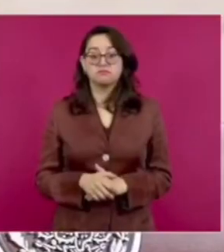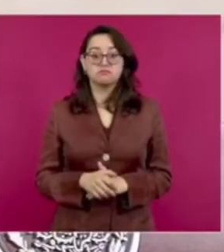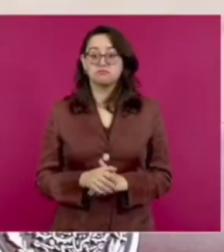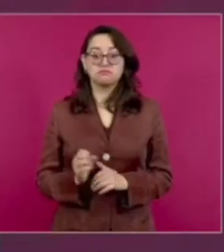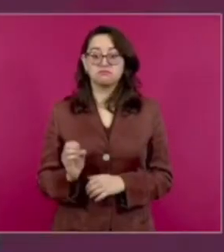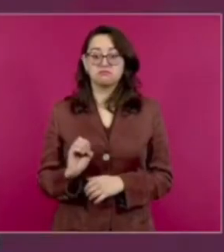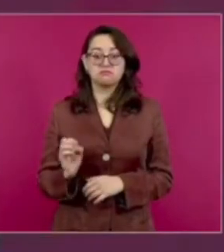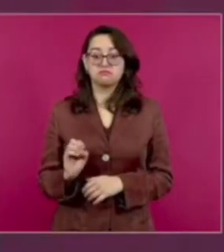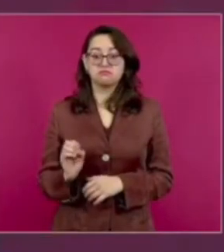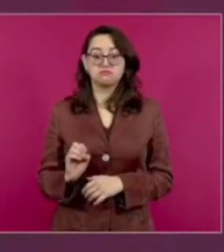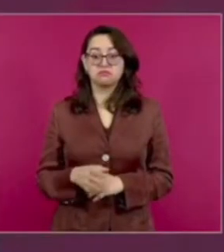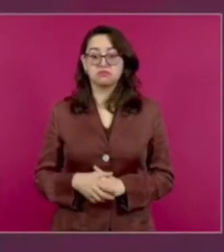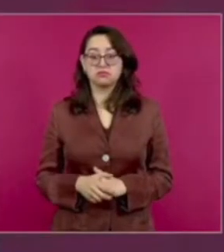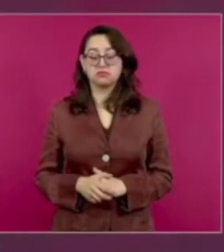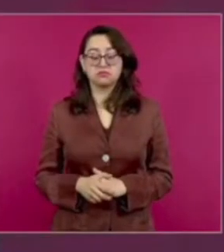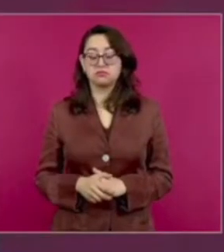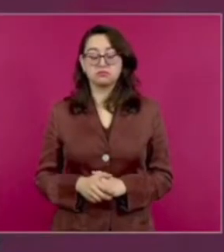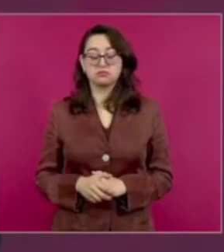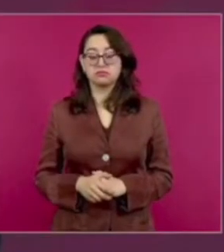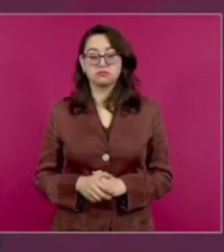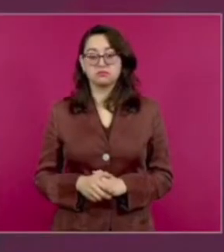Nada, nada, nada.